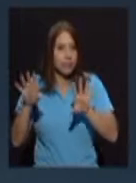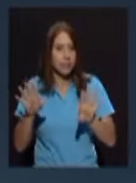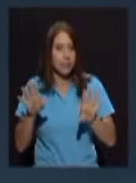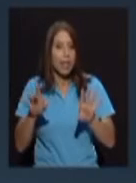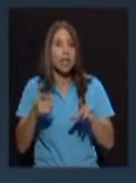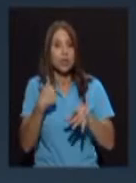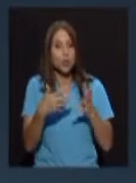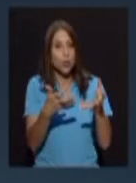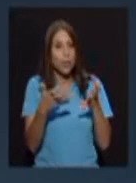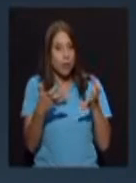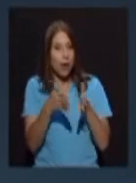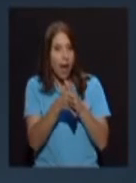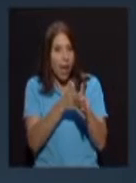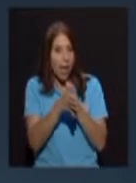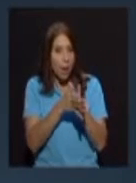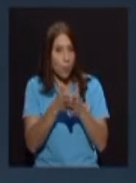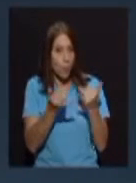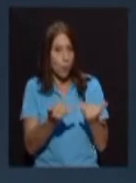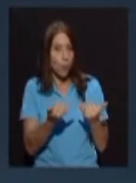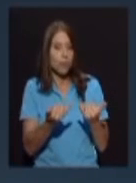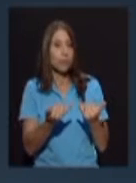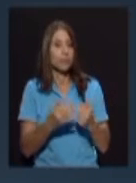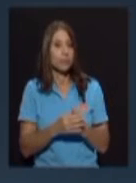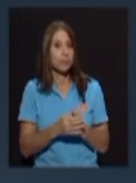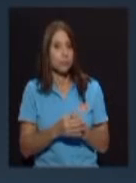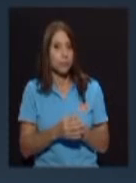yo quiero aprovechar en esta ocasión y